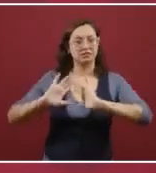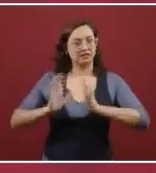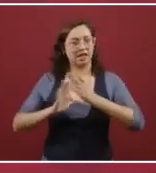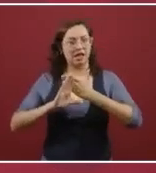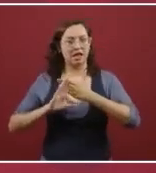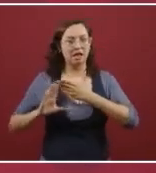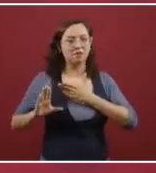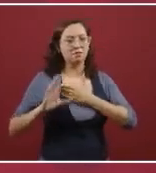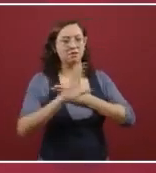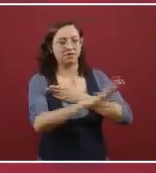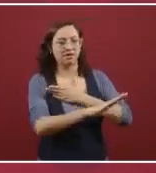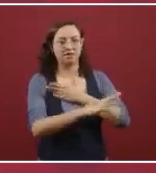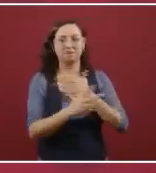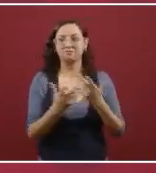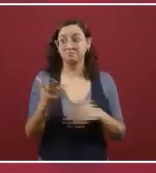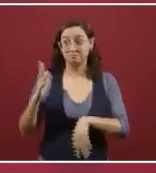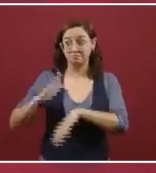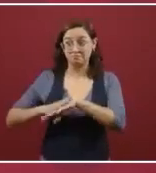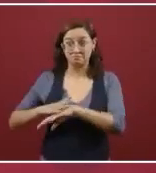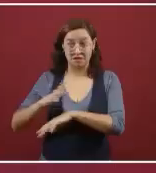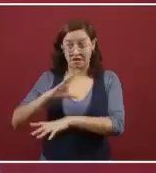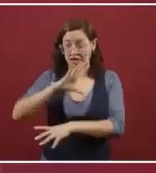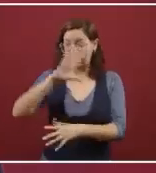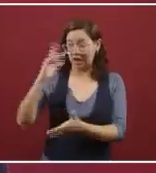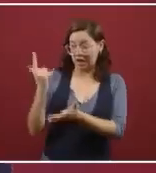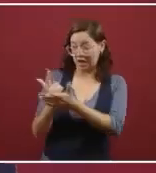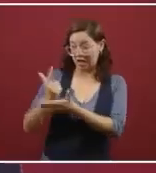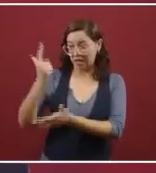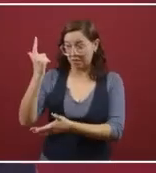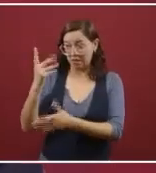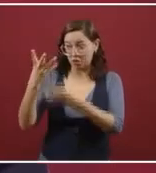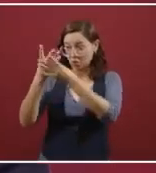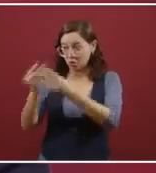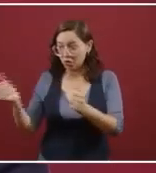el que puede lo más, puede lo menos.